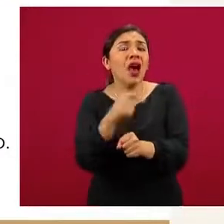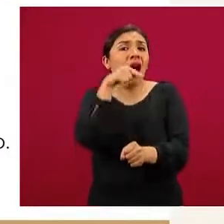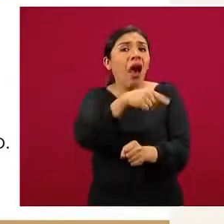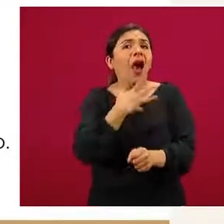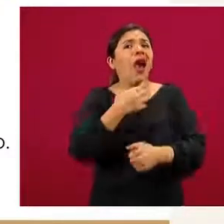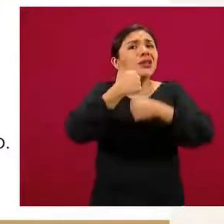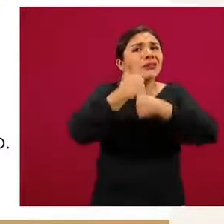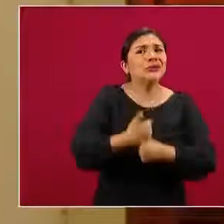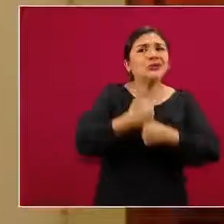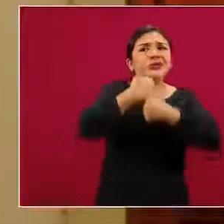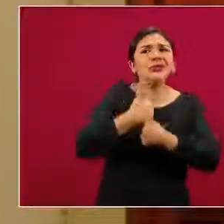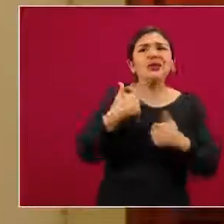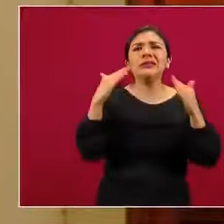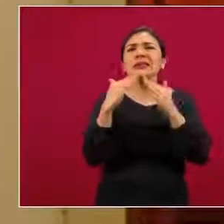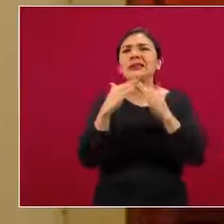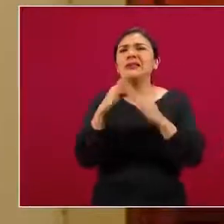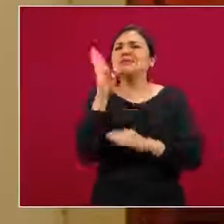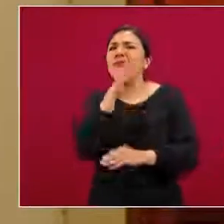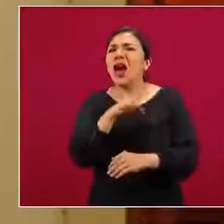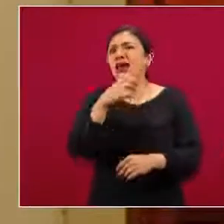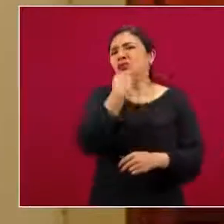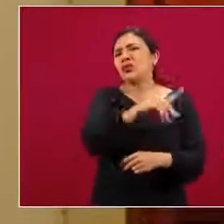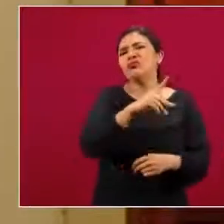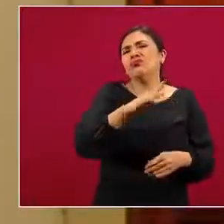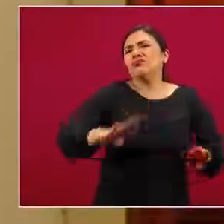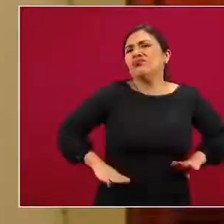están en una situación especial y